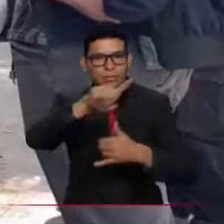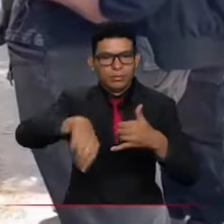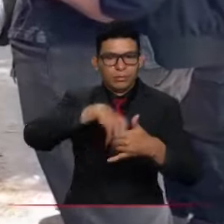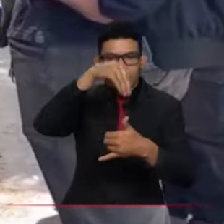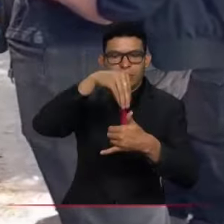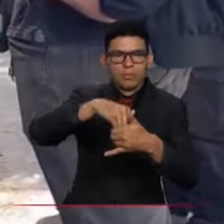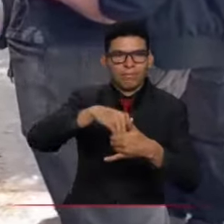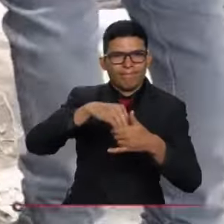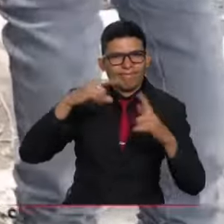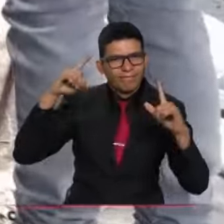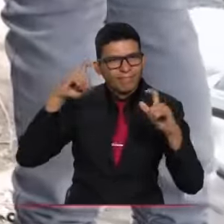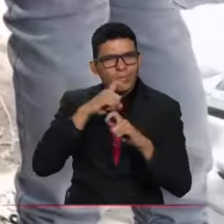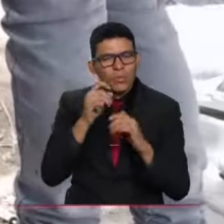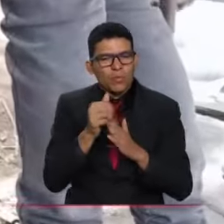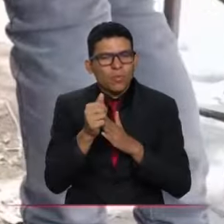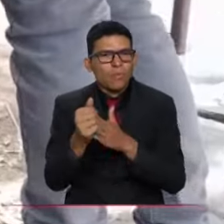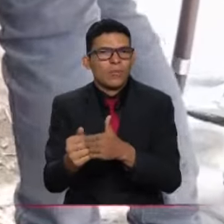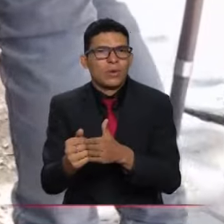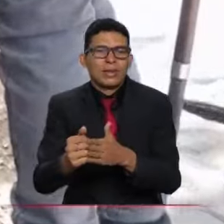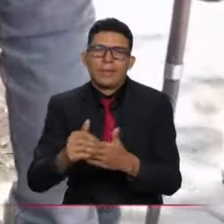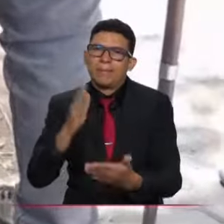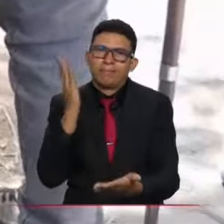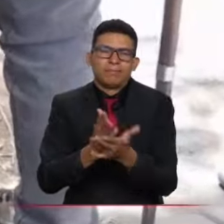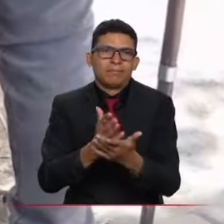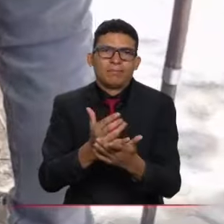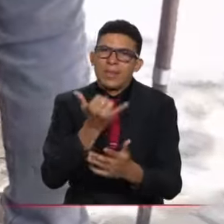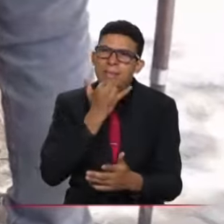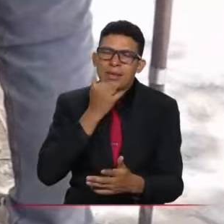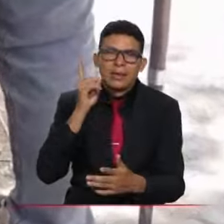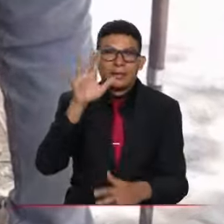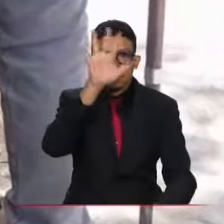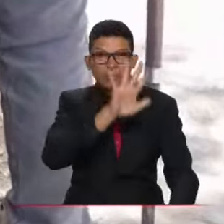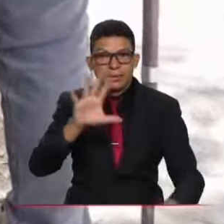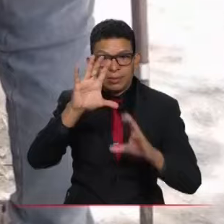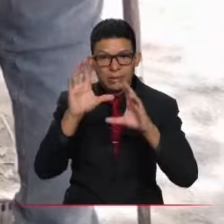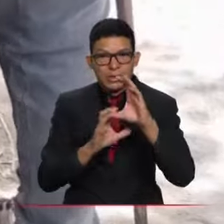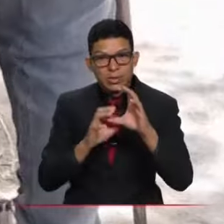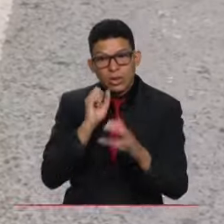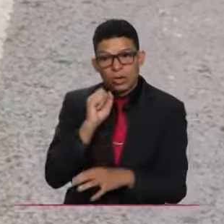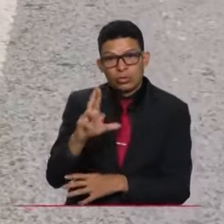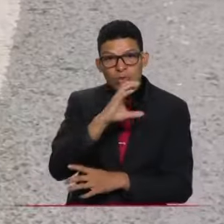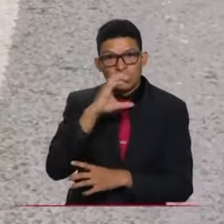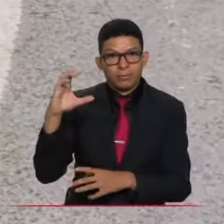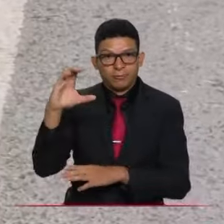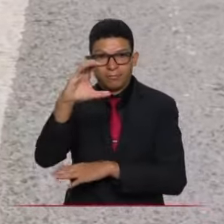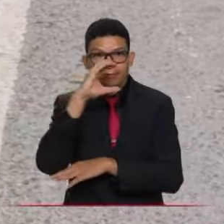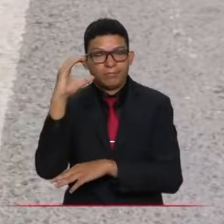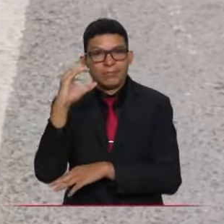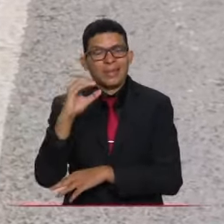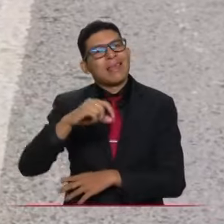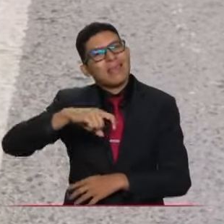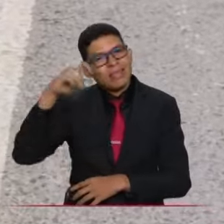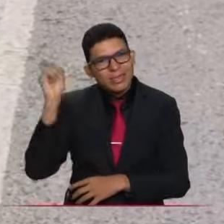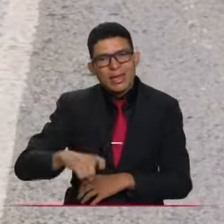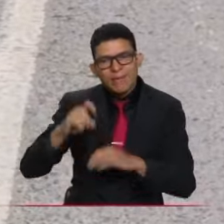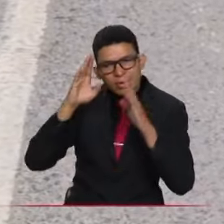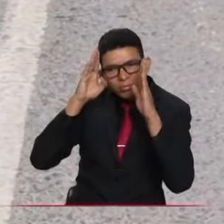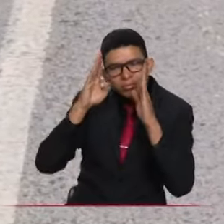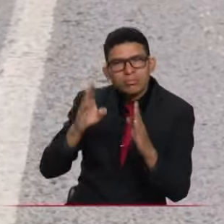reevaluar este modelo que está fallido en el departamento del Cauca, en el suroccidente colombiano, y debe